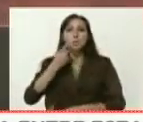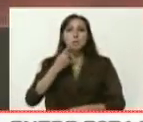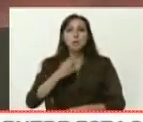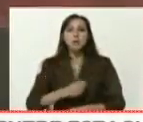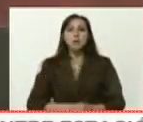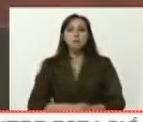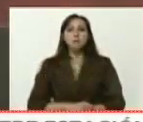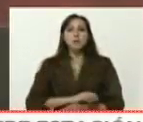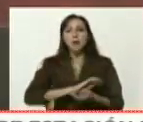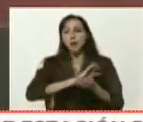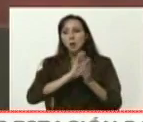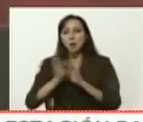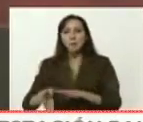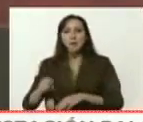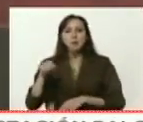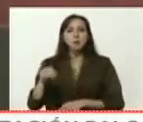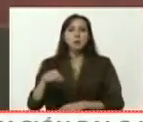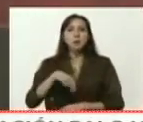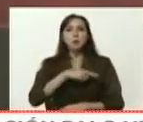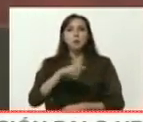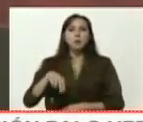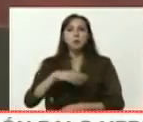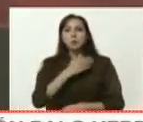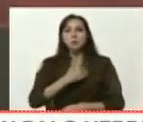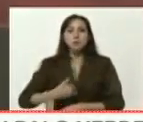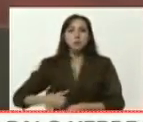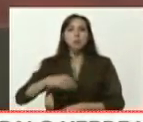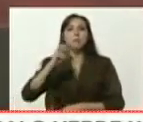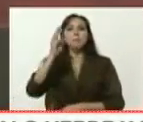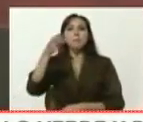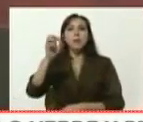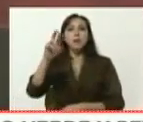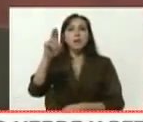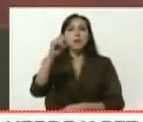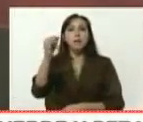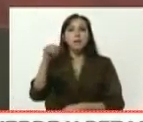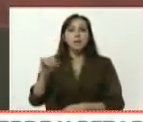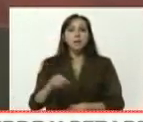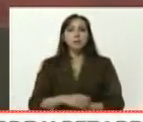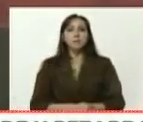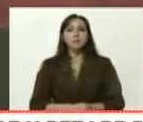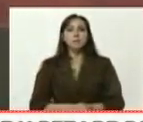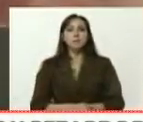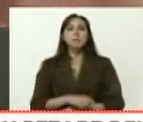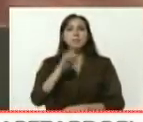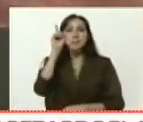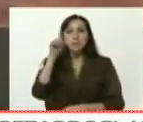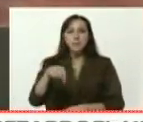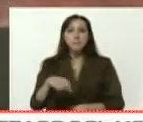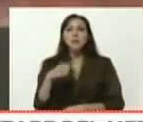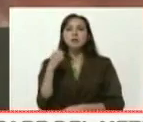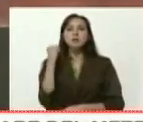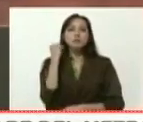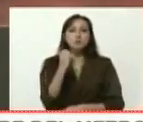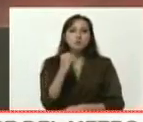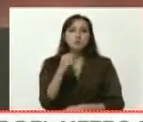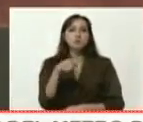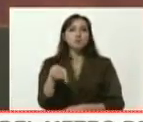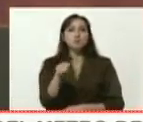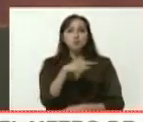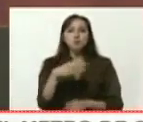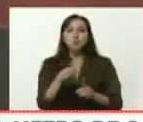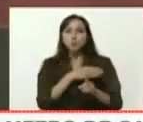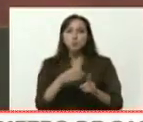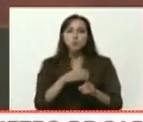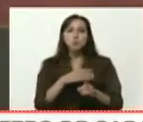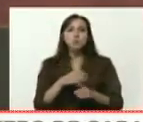fueron traicionados por ello. Esa gran camada de héroes y heroínas fueron luego torturados, asesinados y debieron irse a la guerrilla,